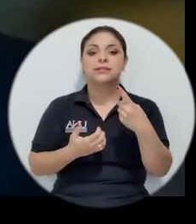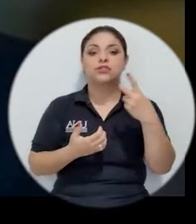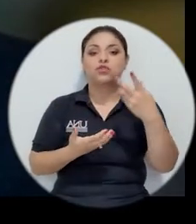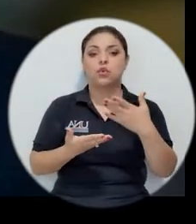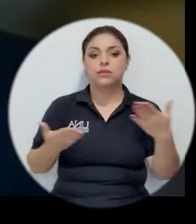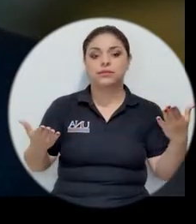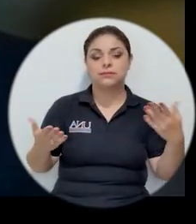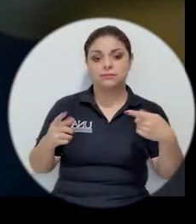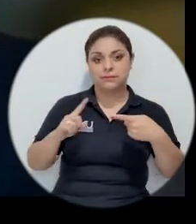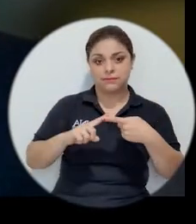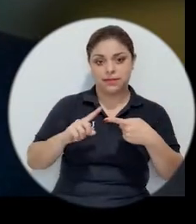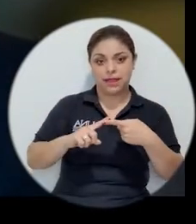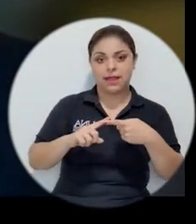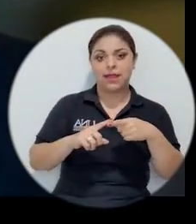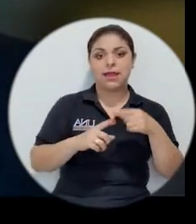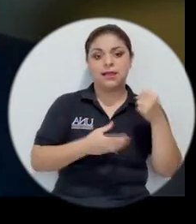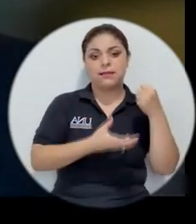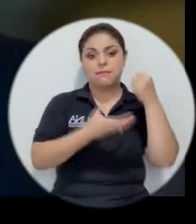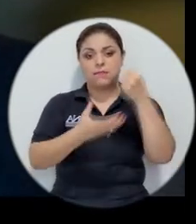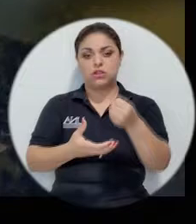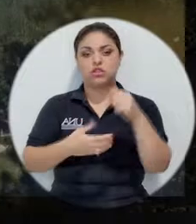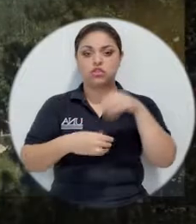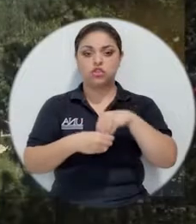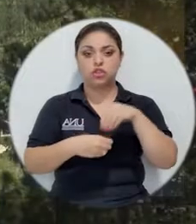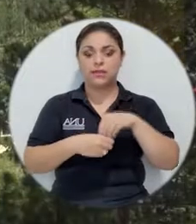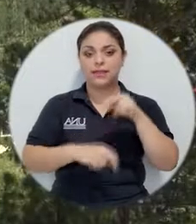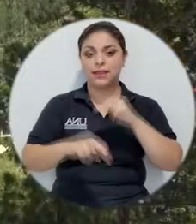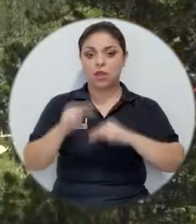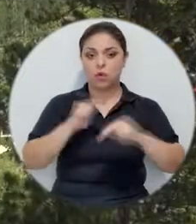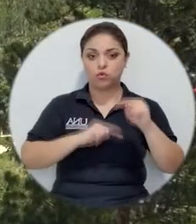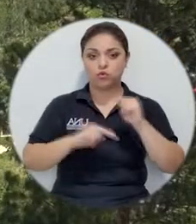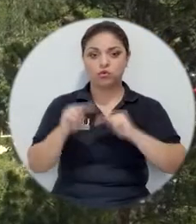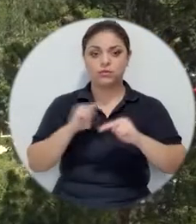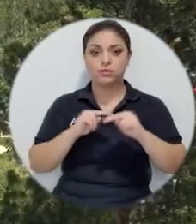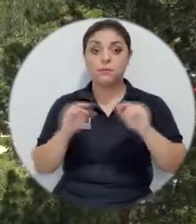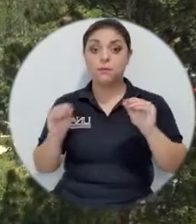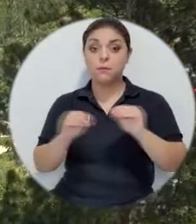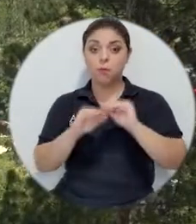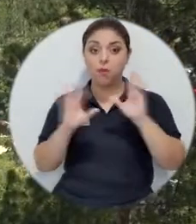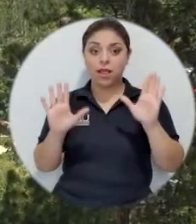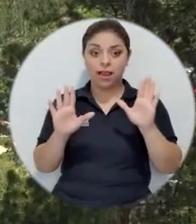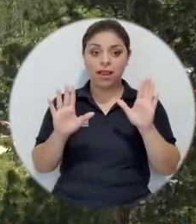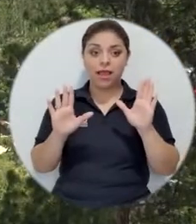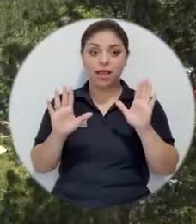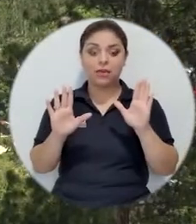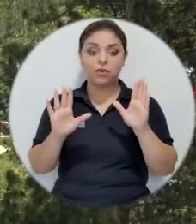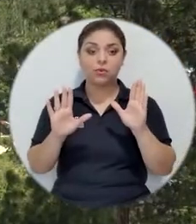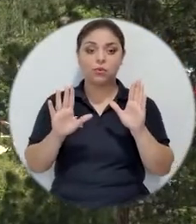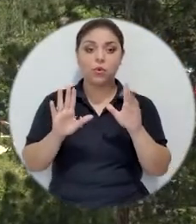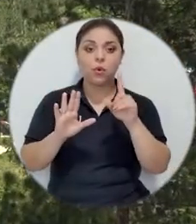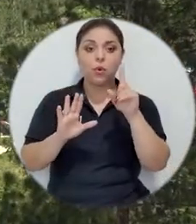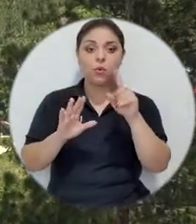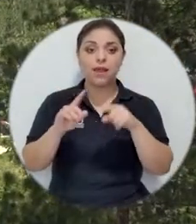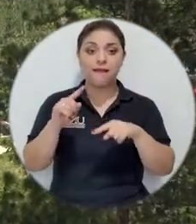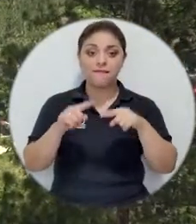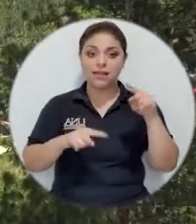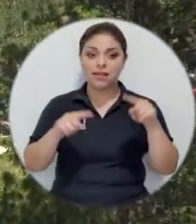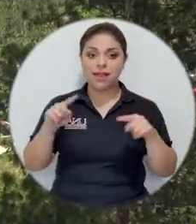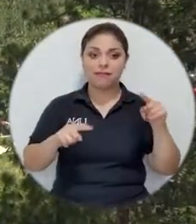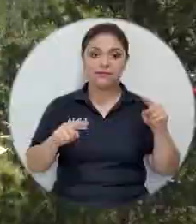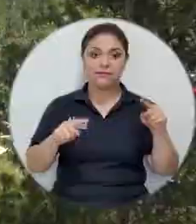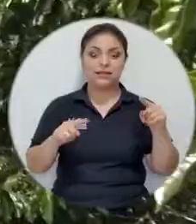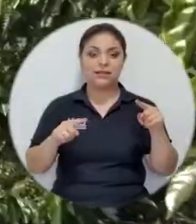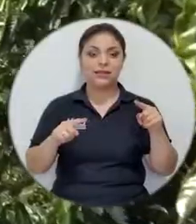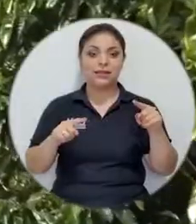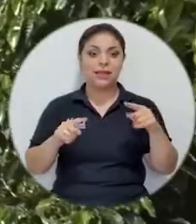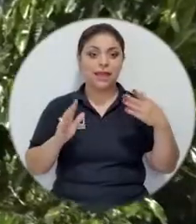quiero citar 2. Uno, el clima de inversión de negocios para la región. Claramente, una de las variables que mayormente incide